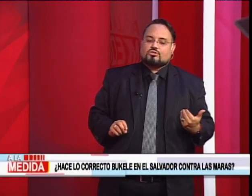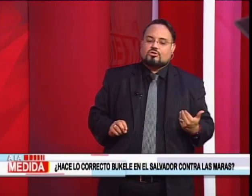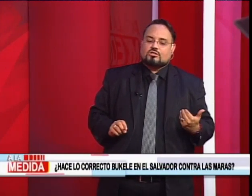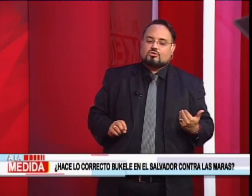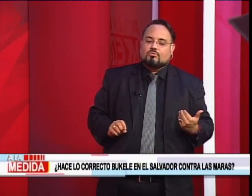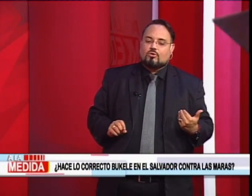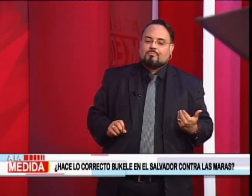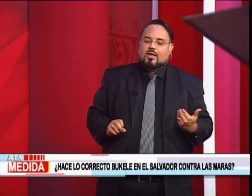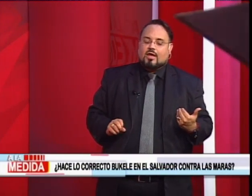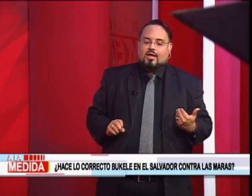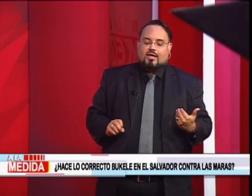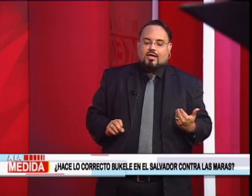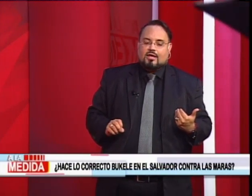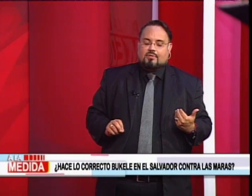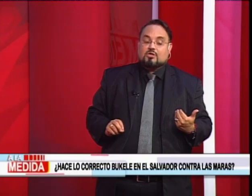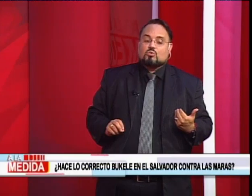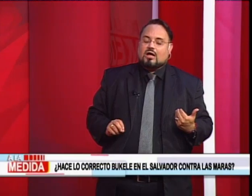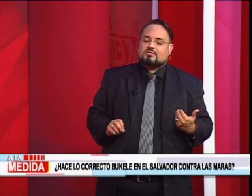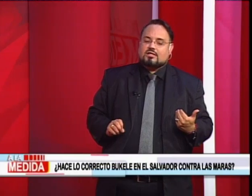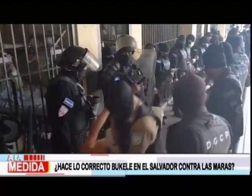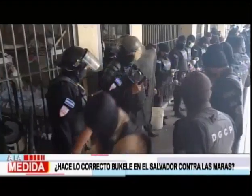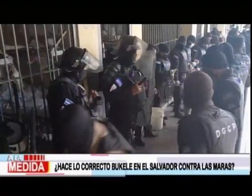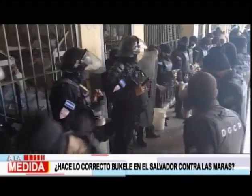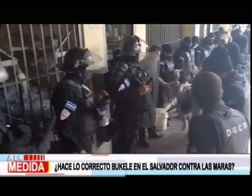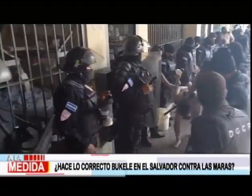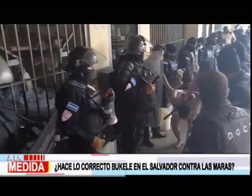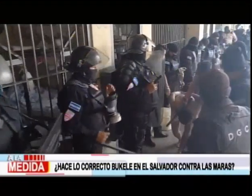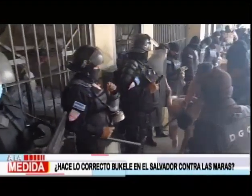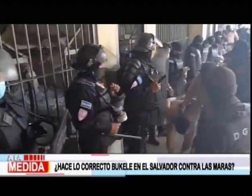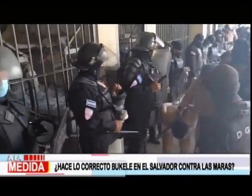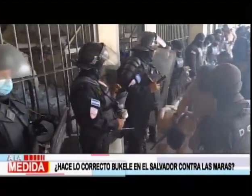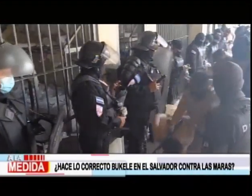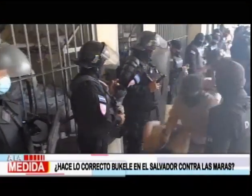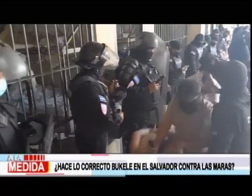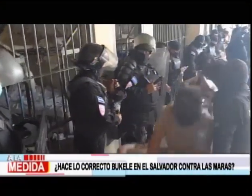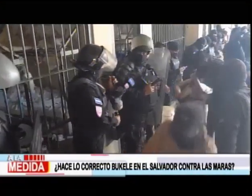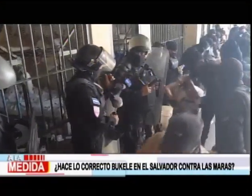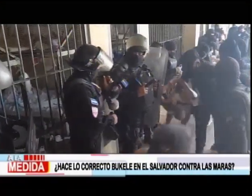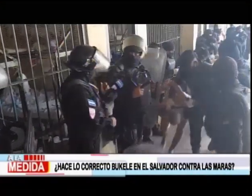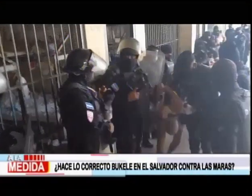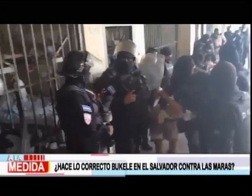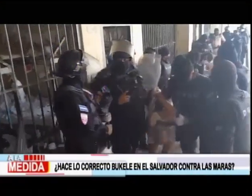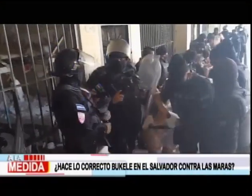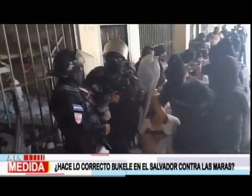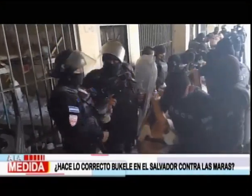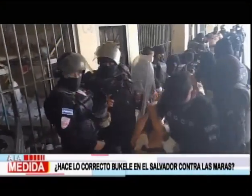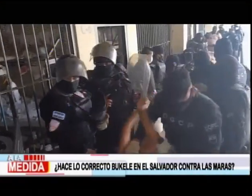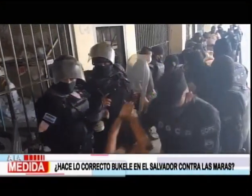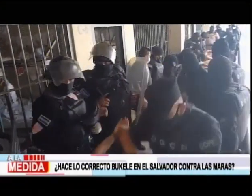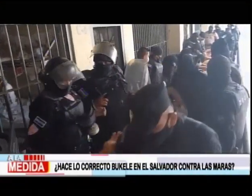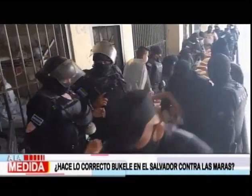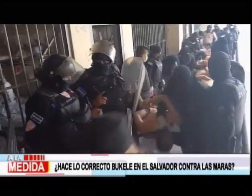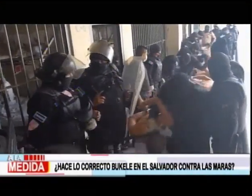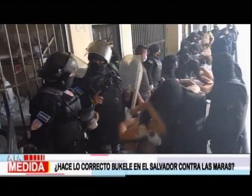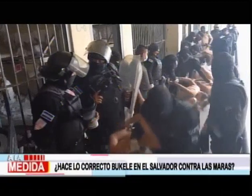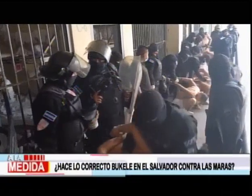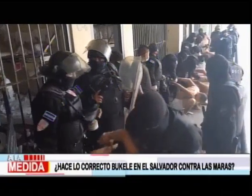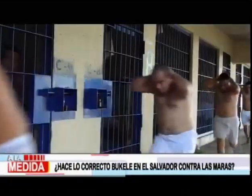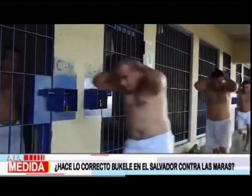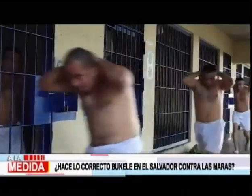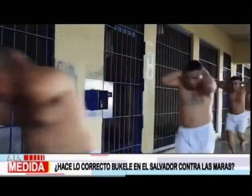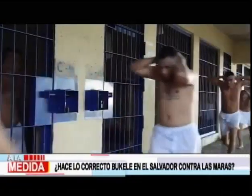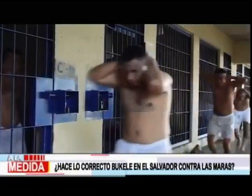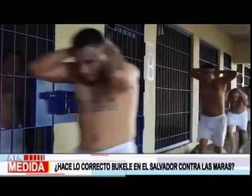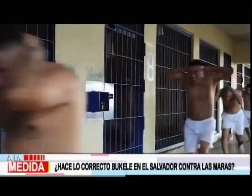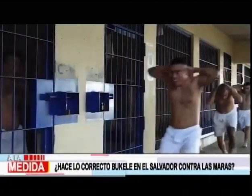organizaciones como vinculadas a derechos humanos en el plano internacional yo creo que es muy importante lo que ha dicho el presidente